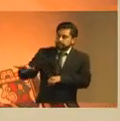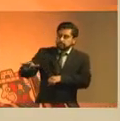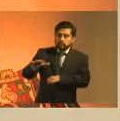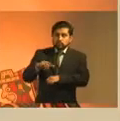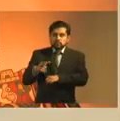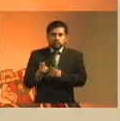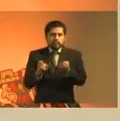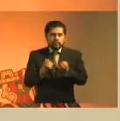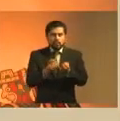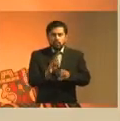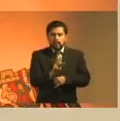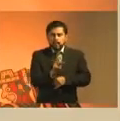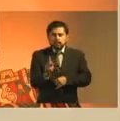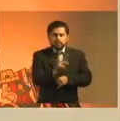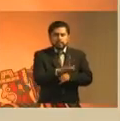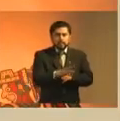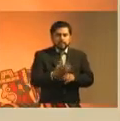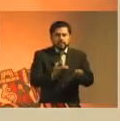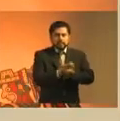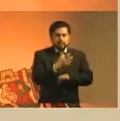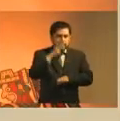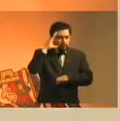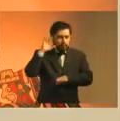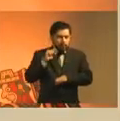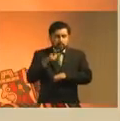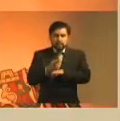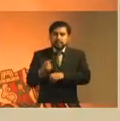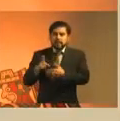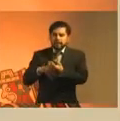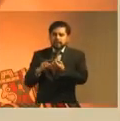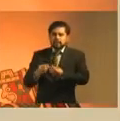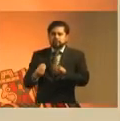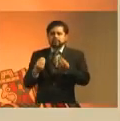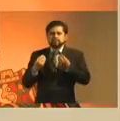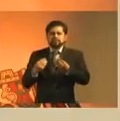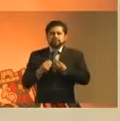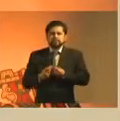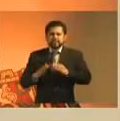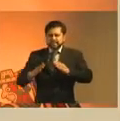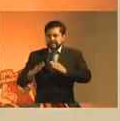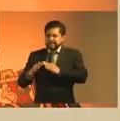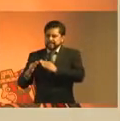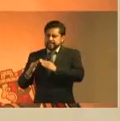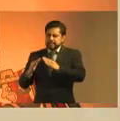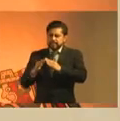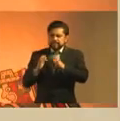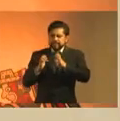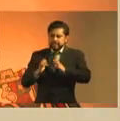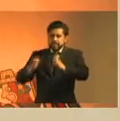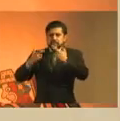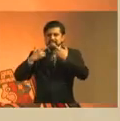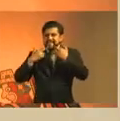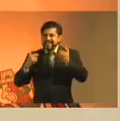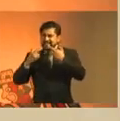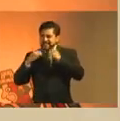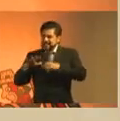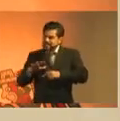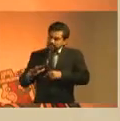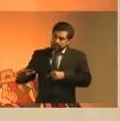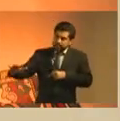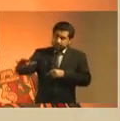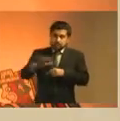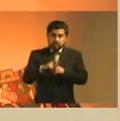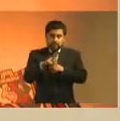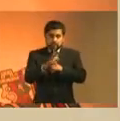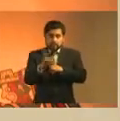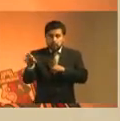una zona de haciendas de grandes asientos de fincas de grandes propiedades con un monocultivo en el caso de yucatán no era